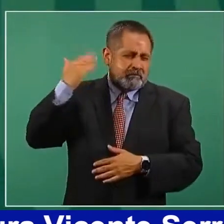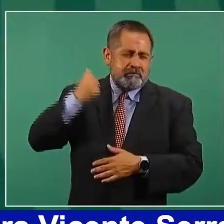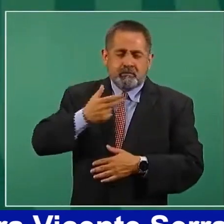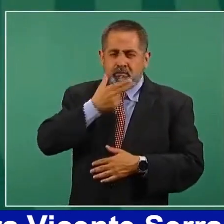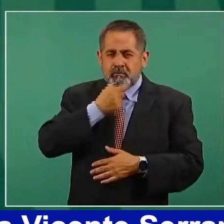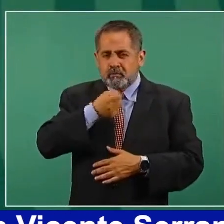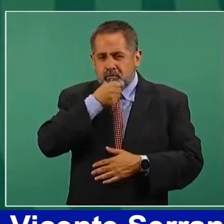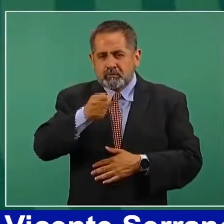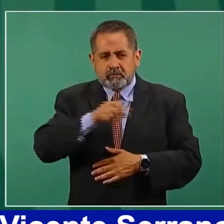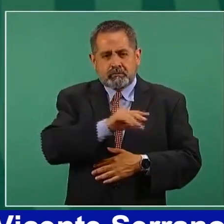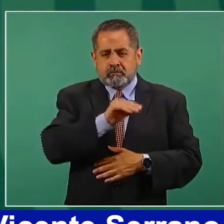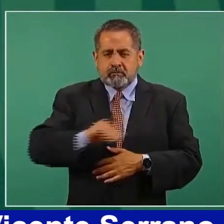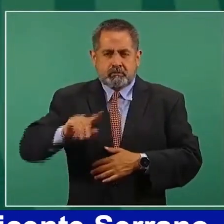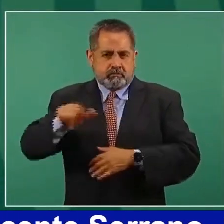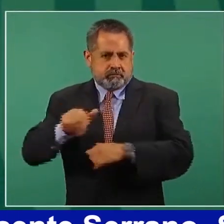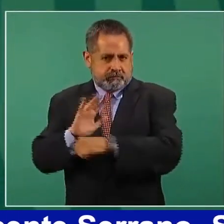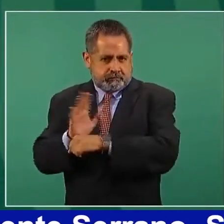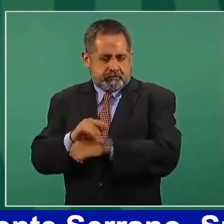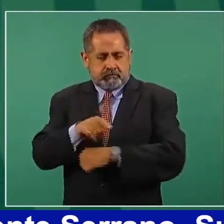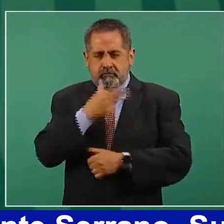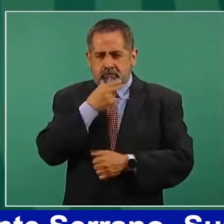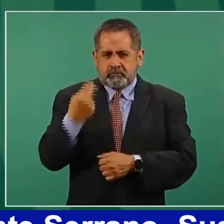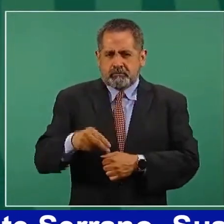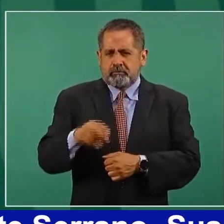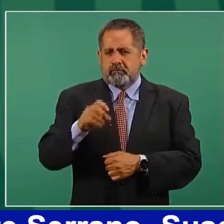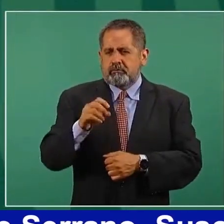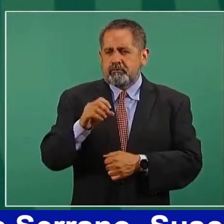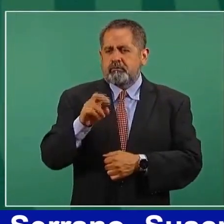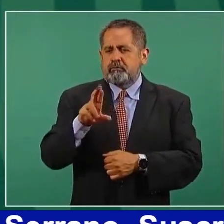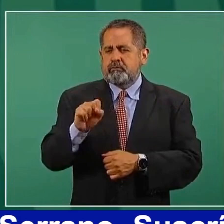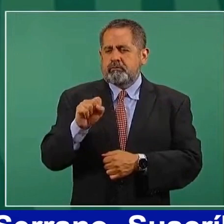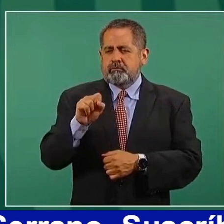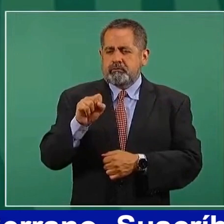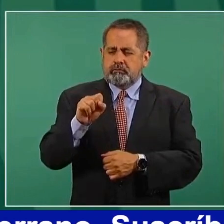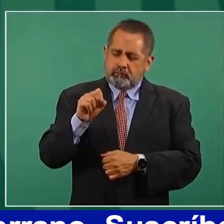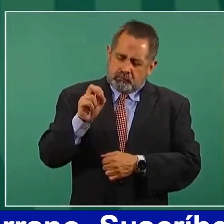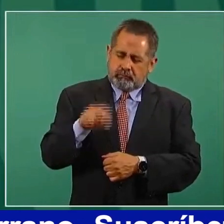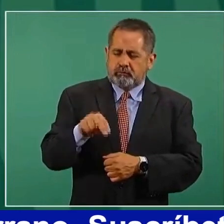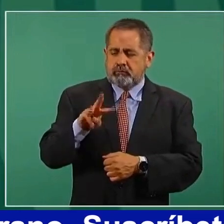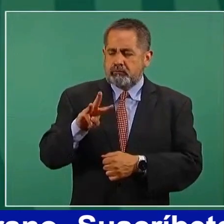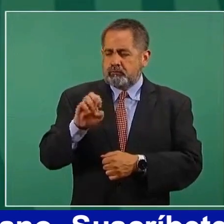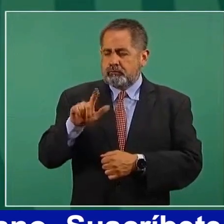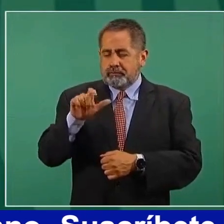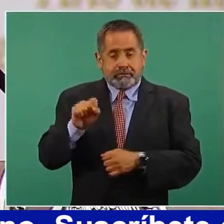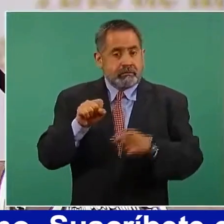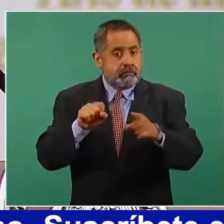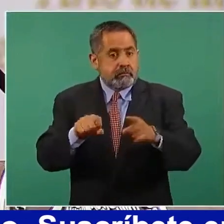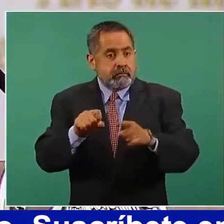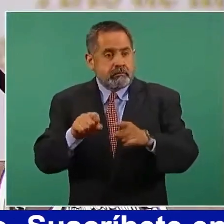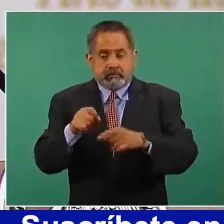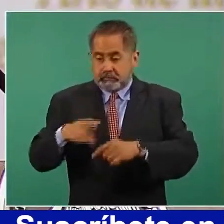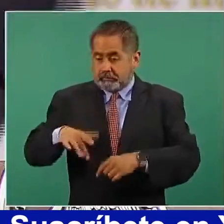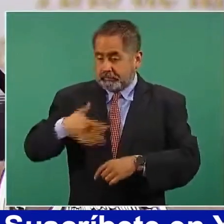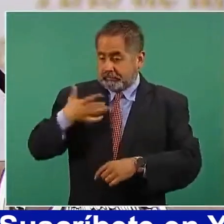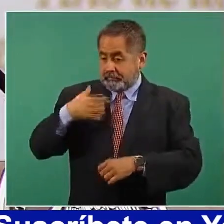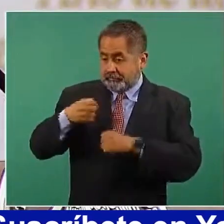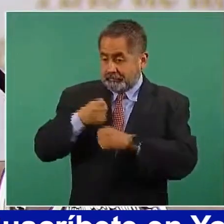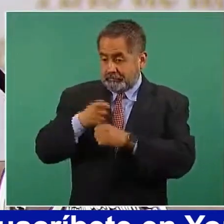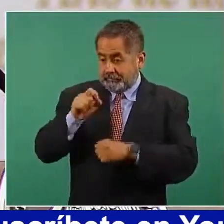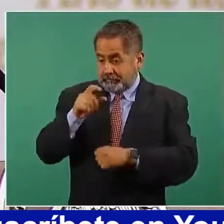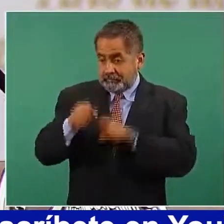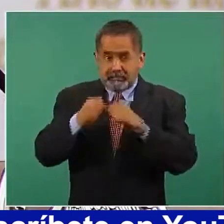luego cineasta extraordinario, llamado Orson Welles, que a los 20 años conmocionó a Estados Unidos con una